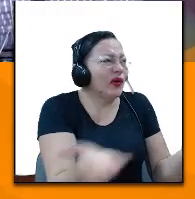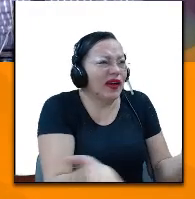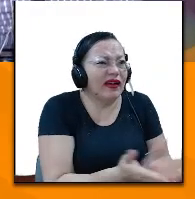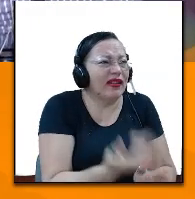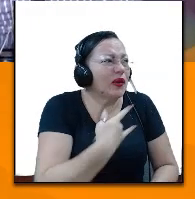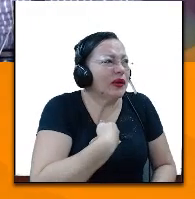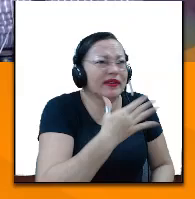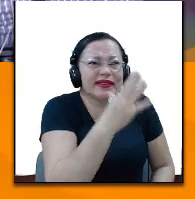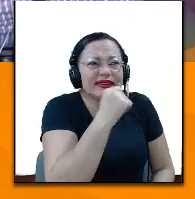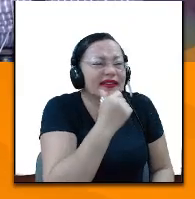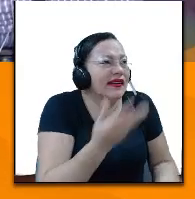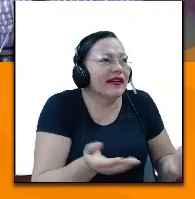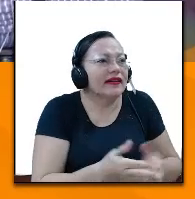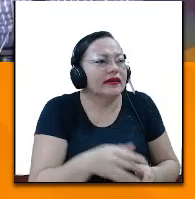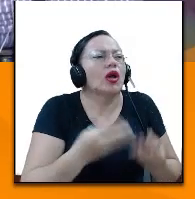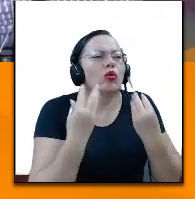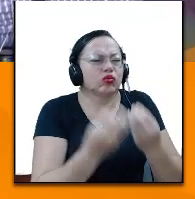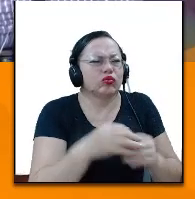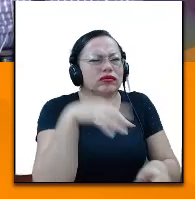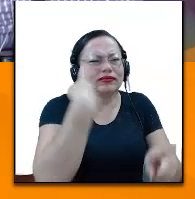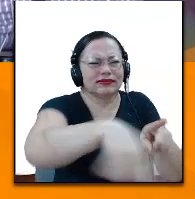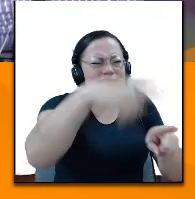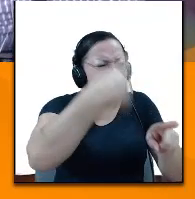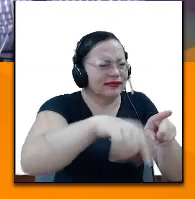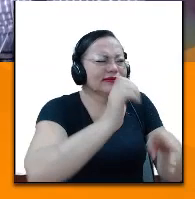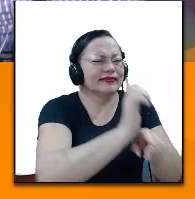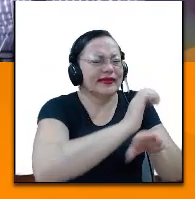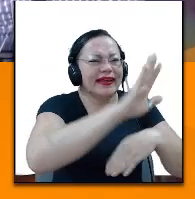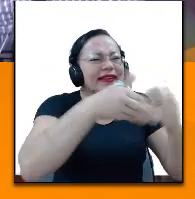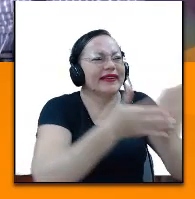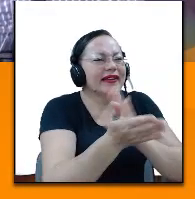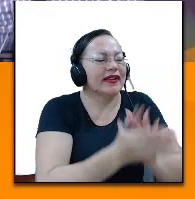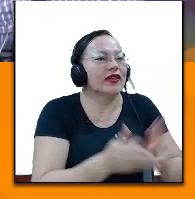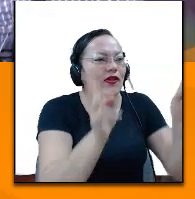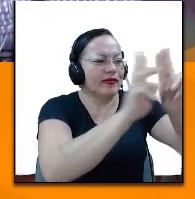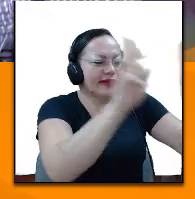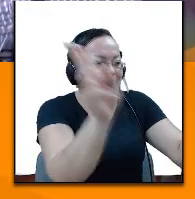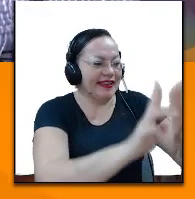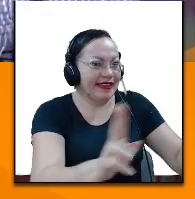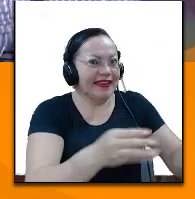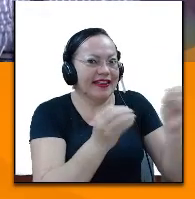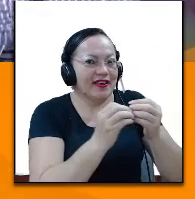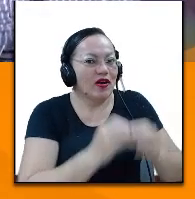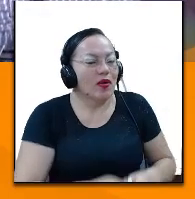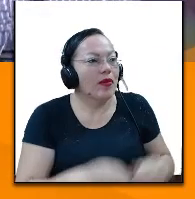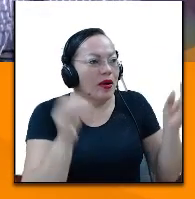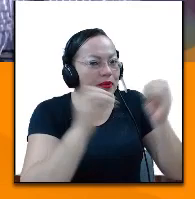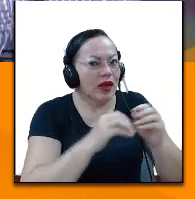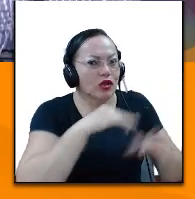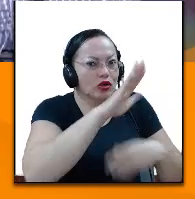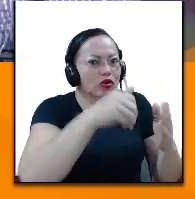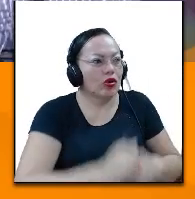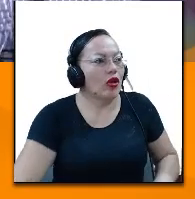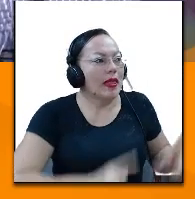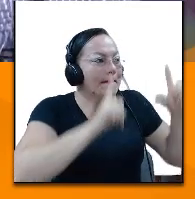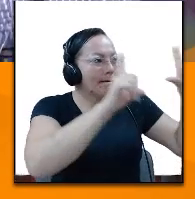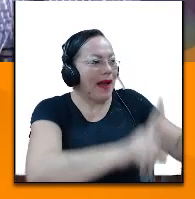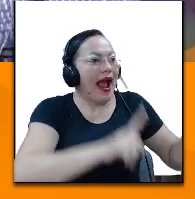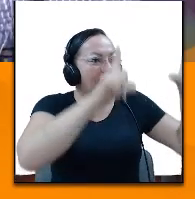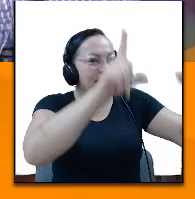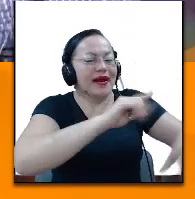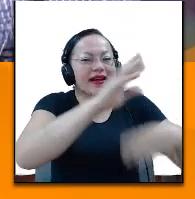hay excusa. Aquí ya hay muchas entidades que a través de lo virtual... gradúan a profesionales que